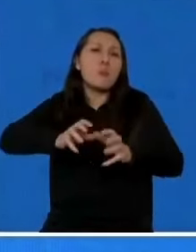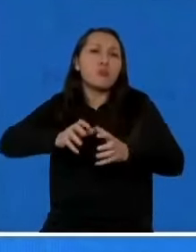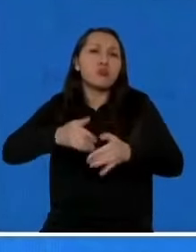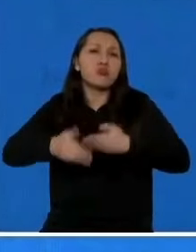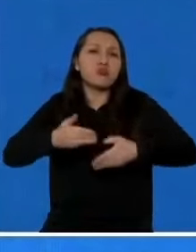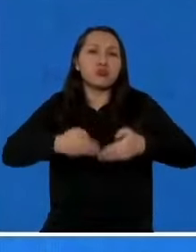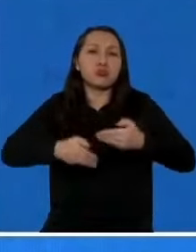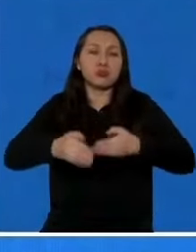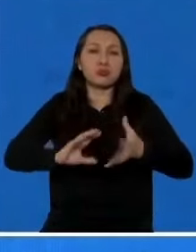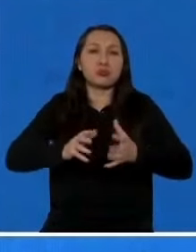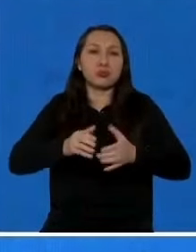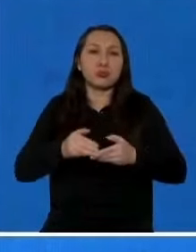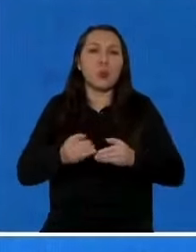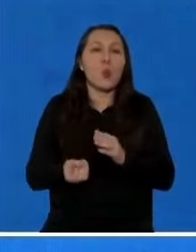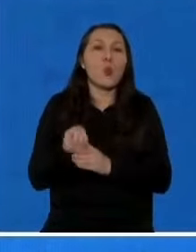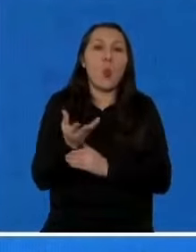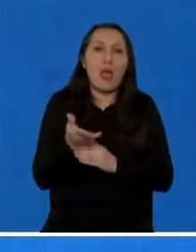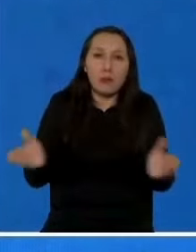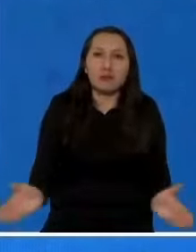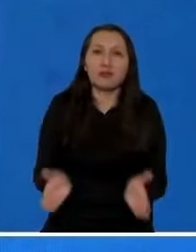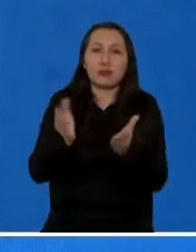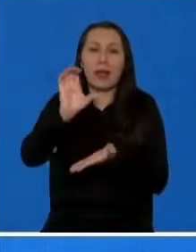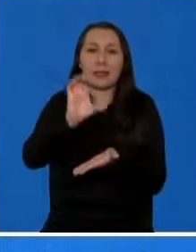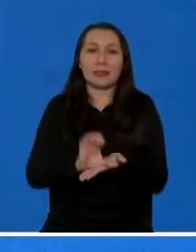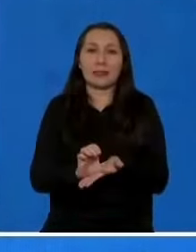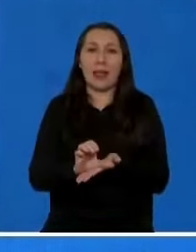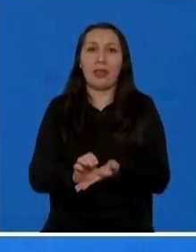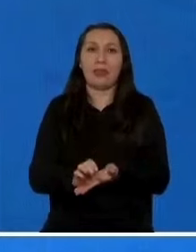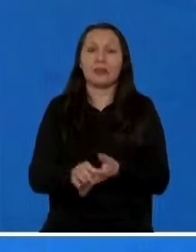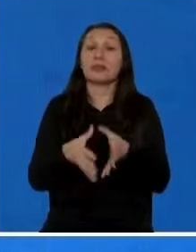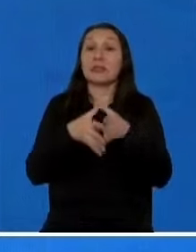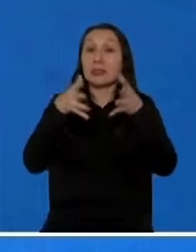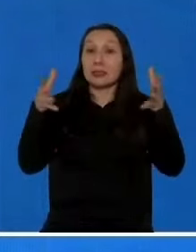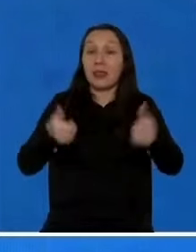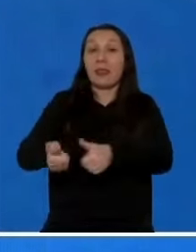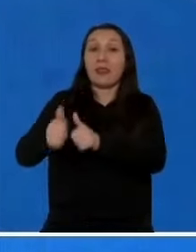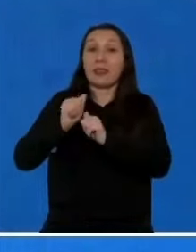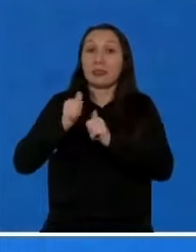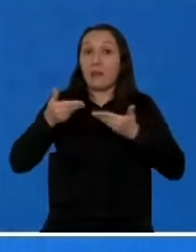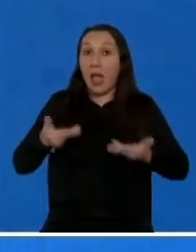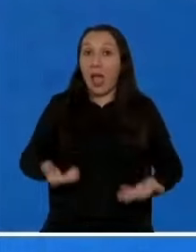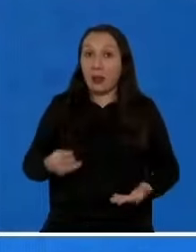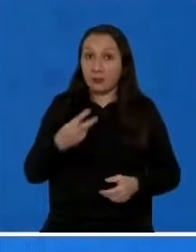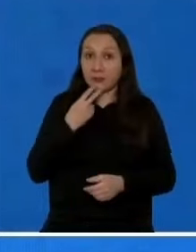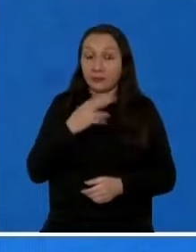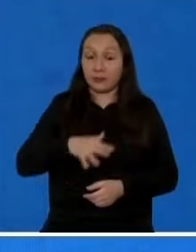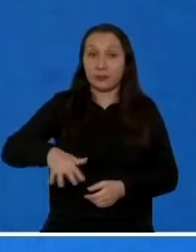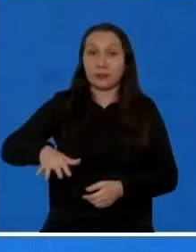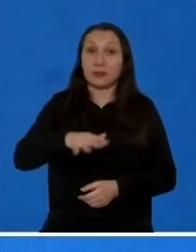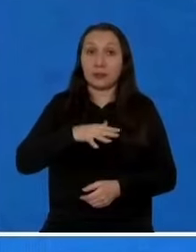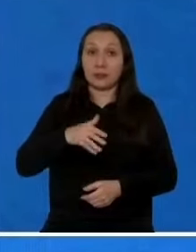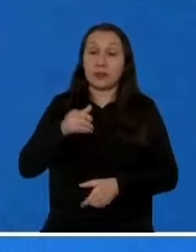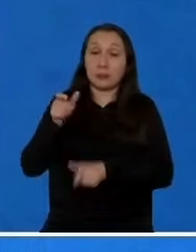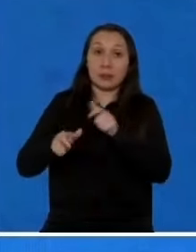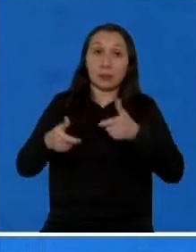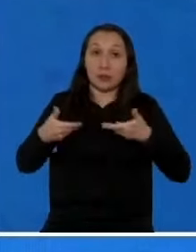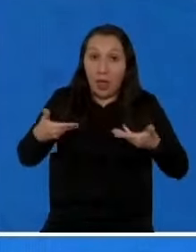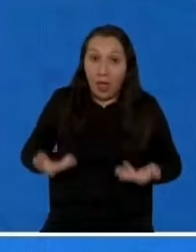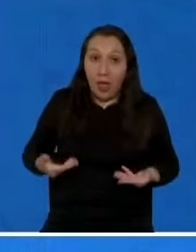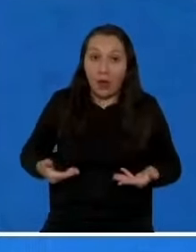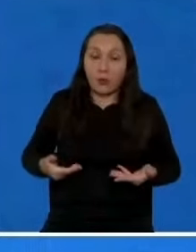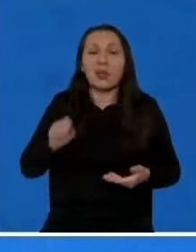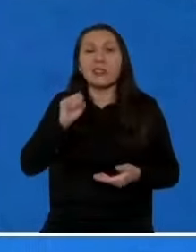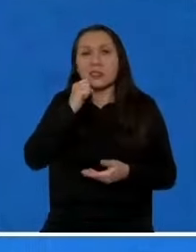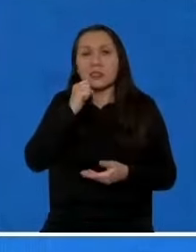de este nuevo empuje del Estado. El gran desafío de nuestra época y como generación